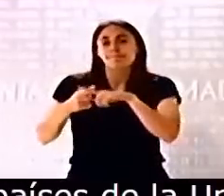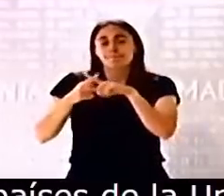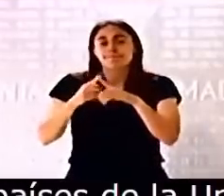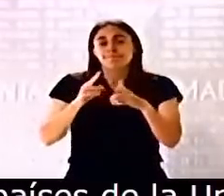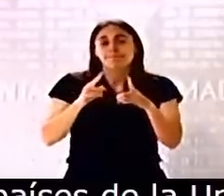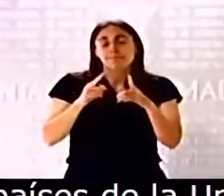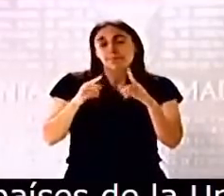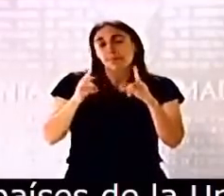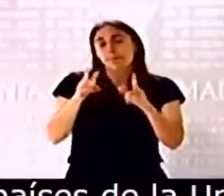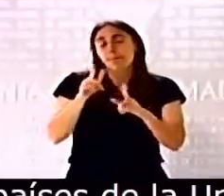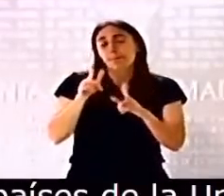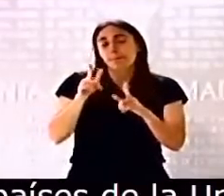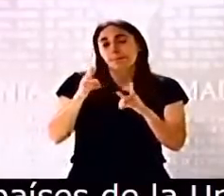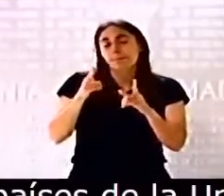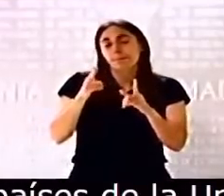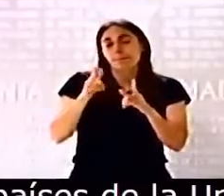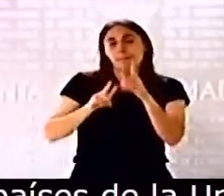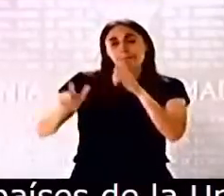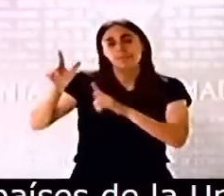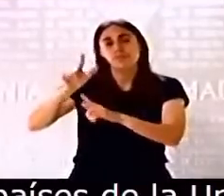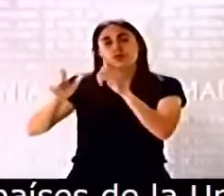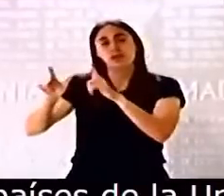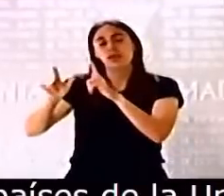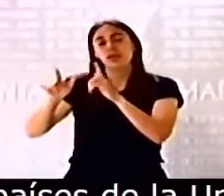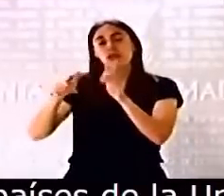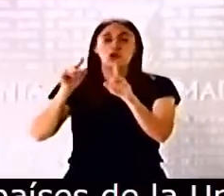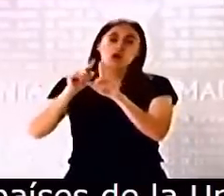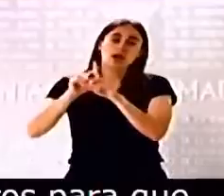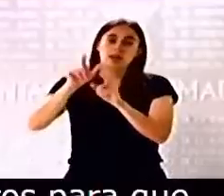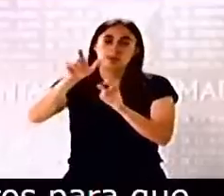de viajeros para que puedan llegar a España.